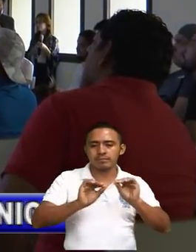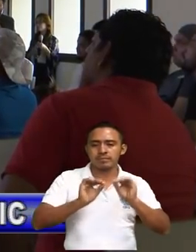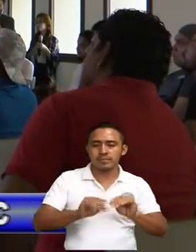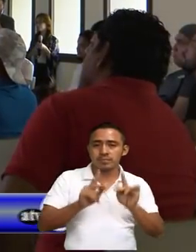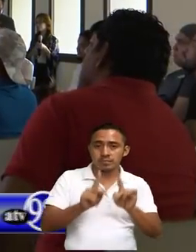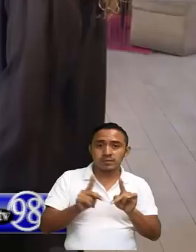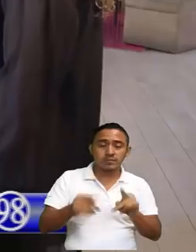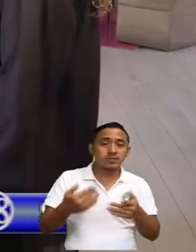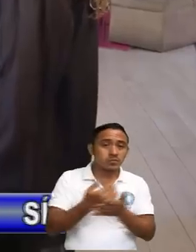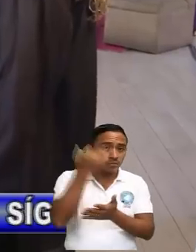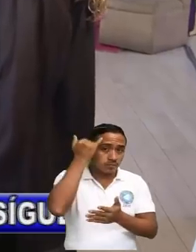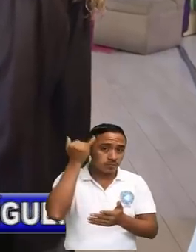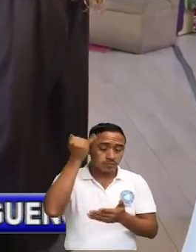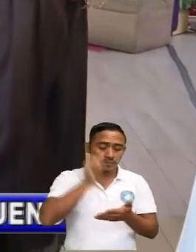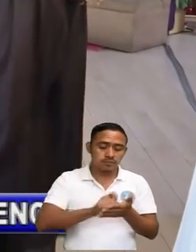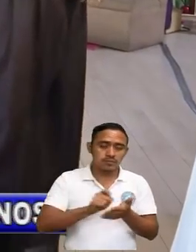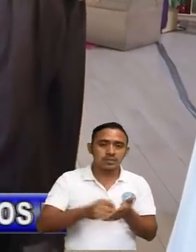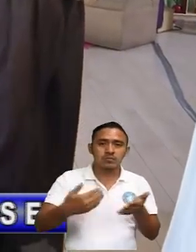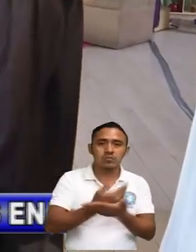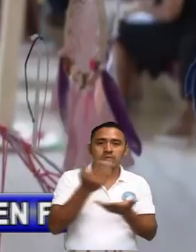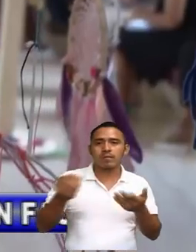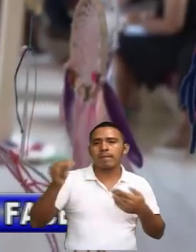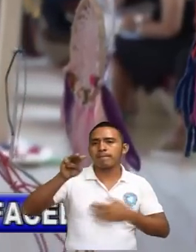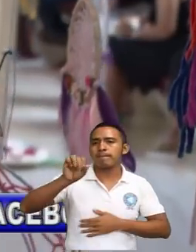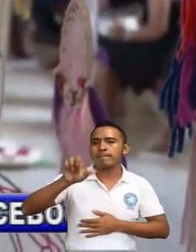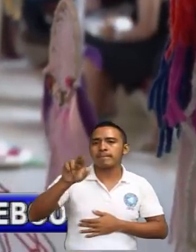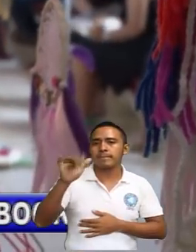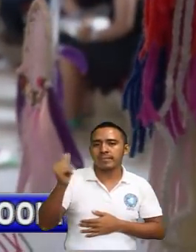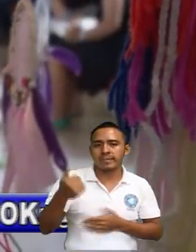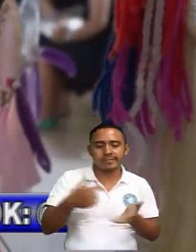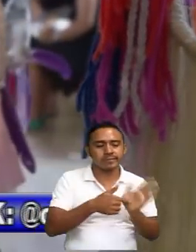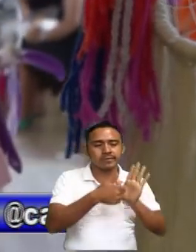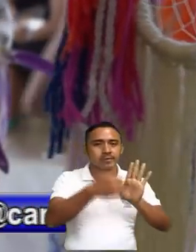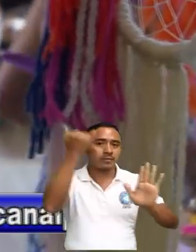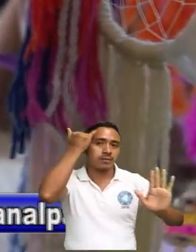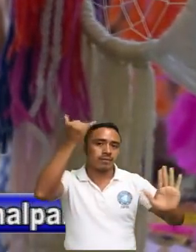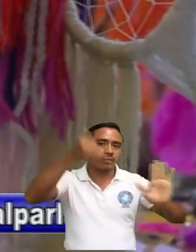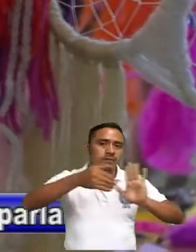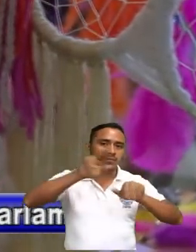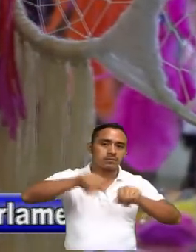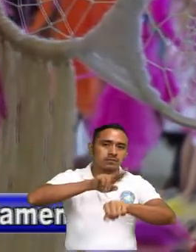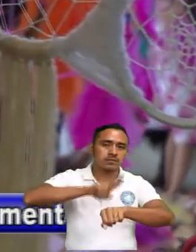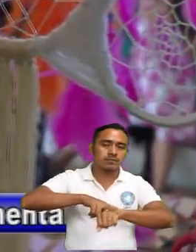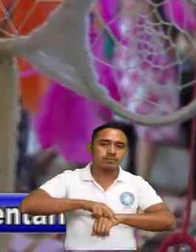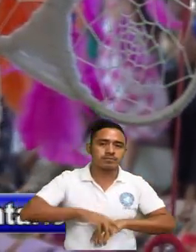nuevos talentos, lanzamiento de nuevas marcas y emprendimientos creativos nacionales.